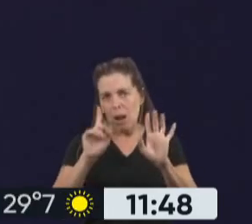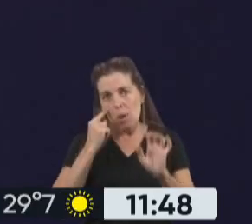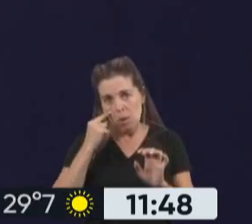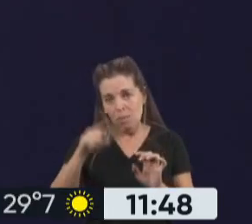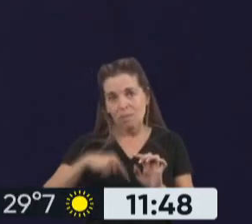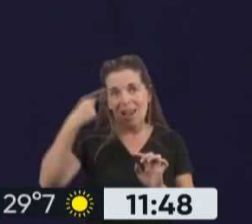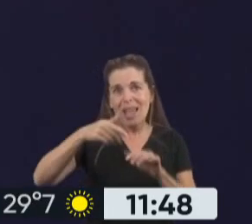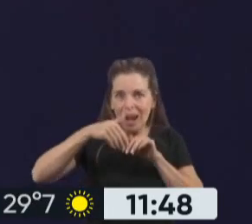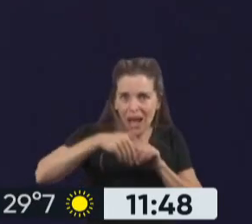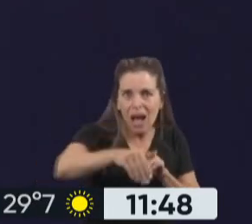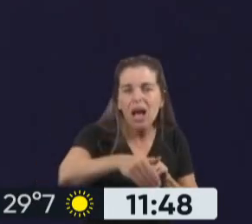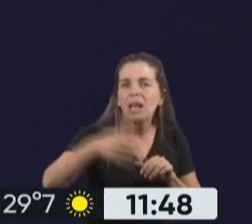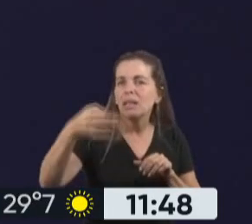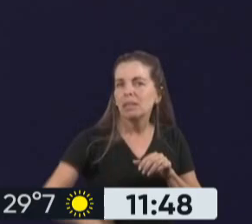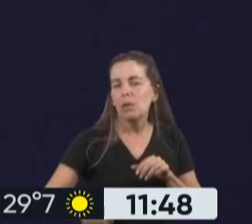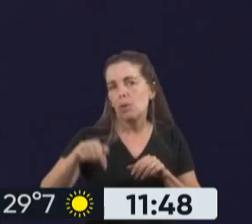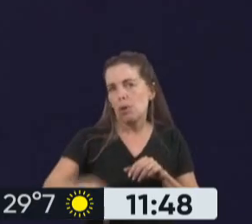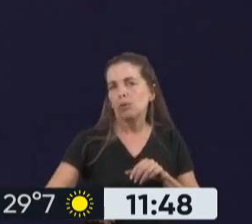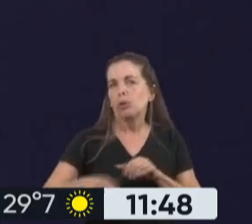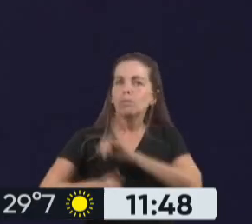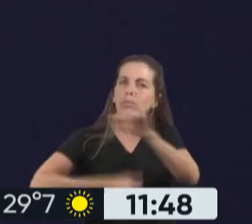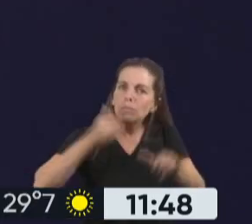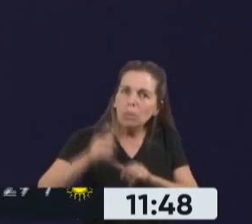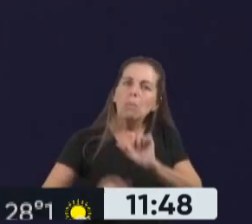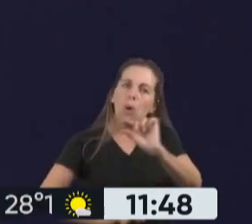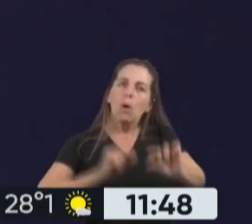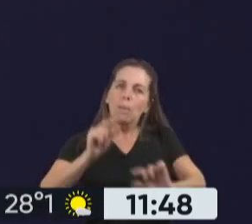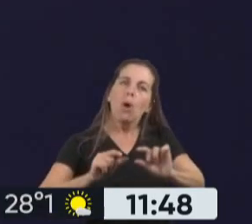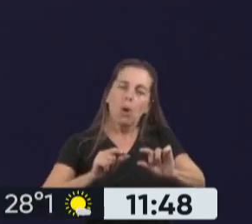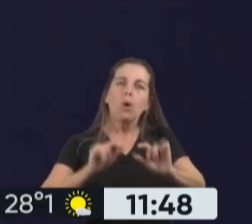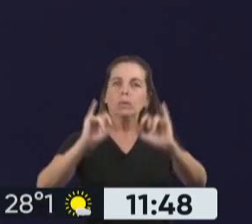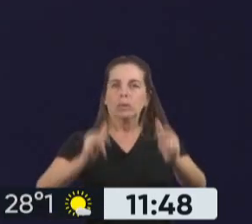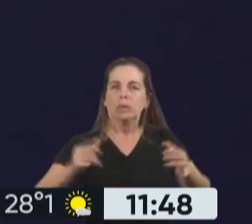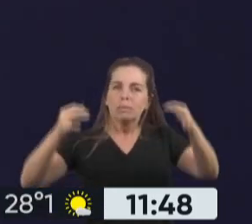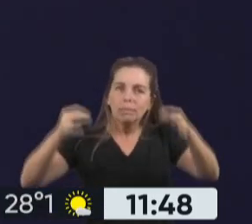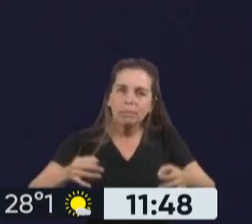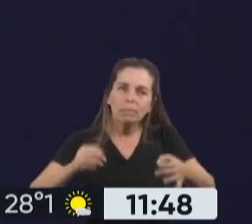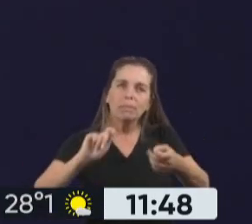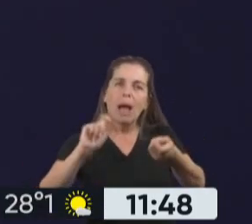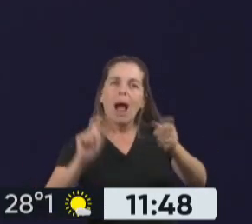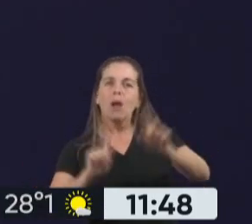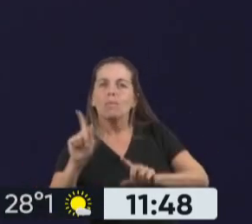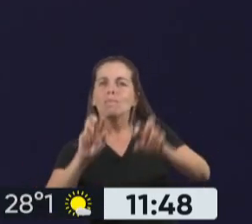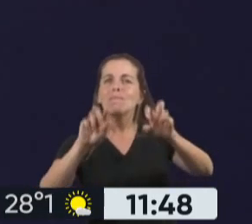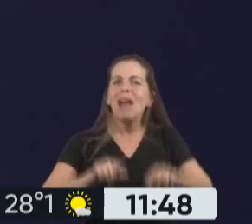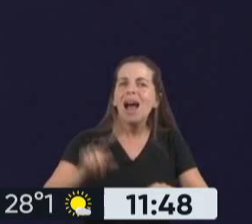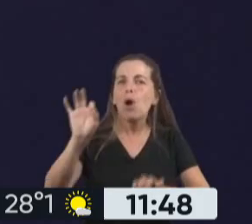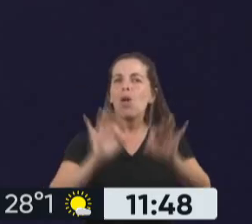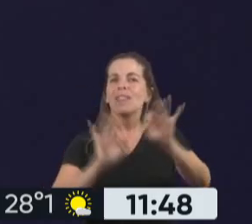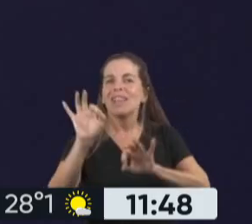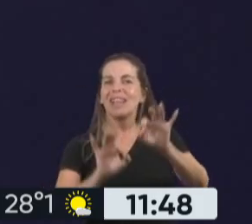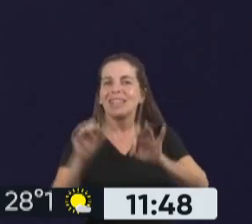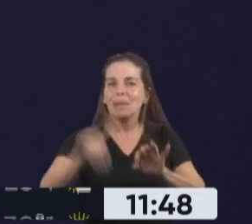mañana, que probablemente lo que yo comenté empiece a tomar forma, tengamos algún detalle